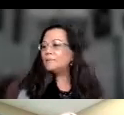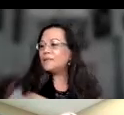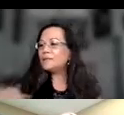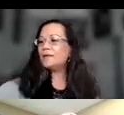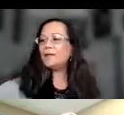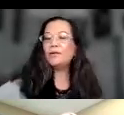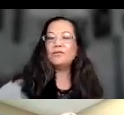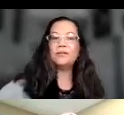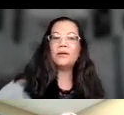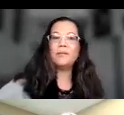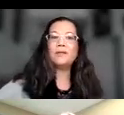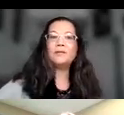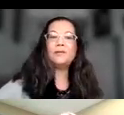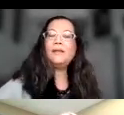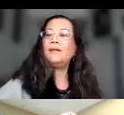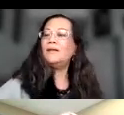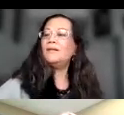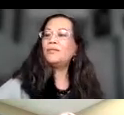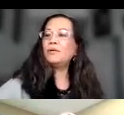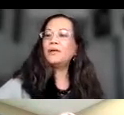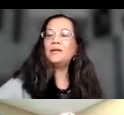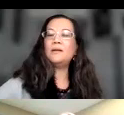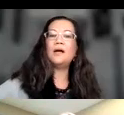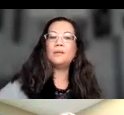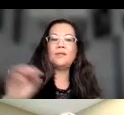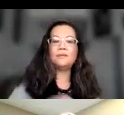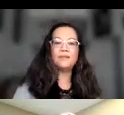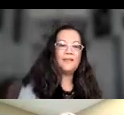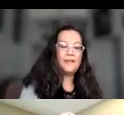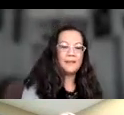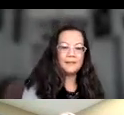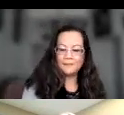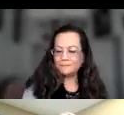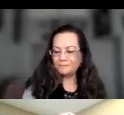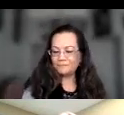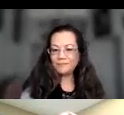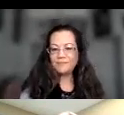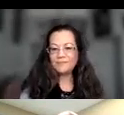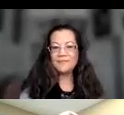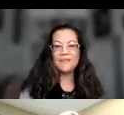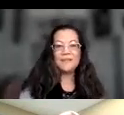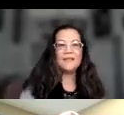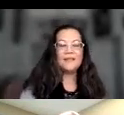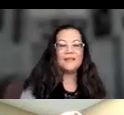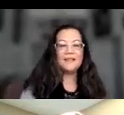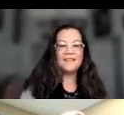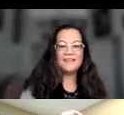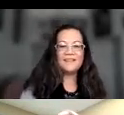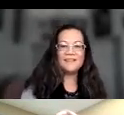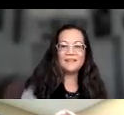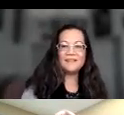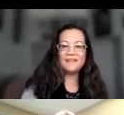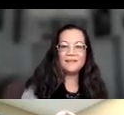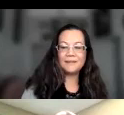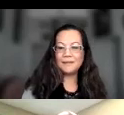diferentes. Así que voy a pasar ahora a Herman Cotty para que nos hable acerca